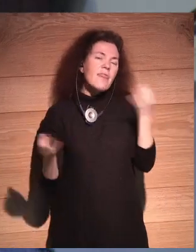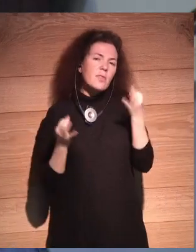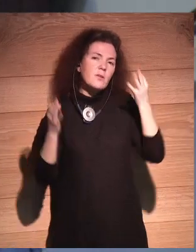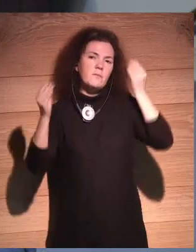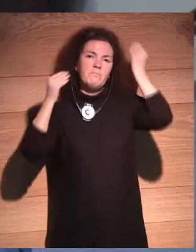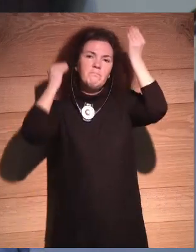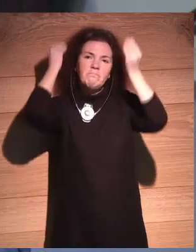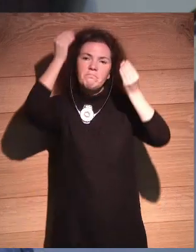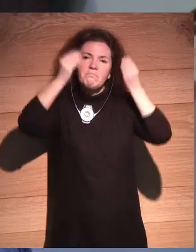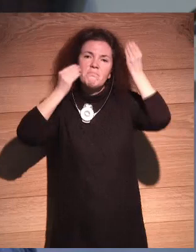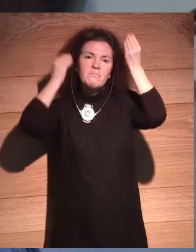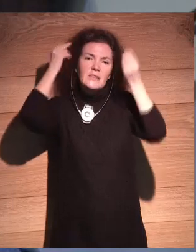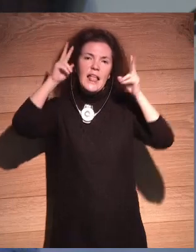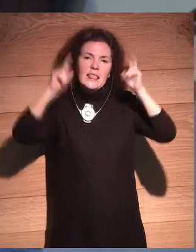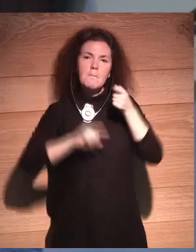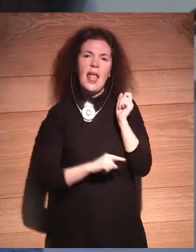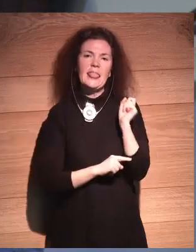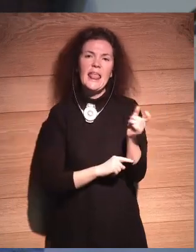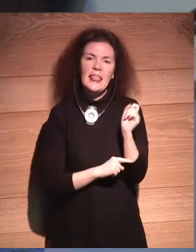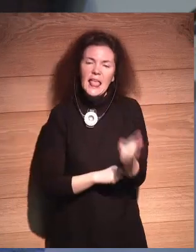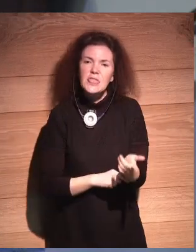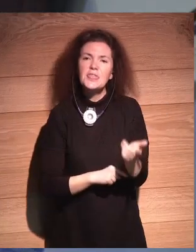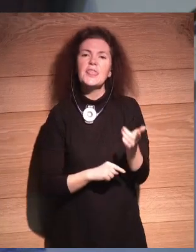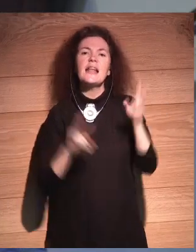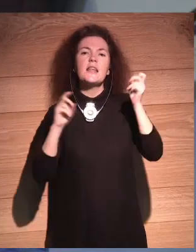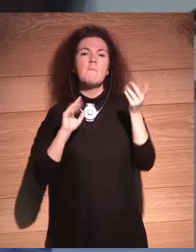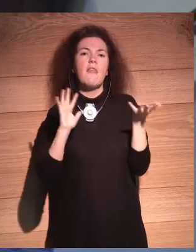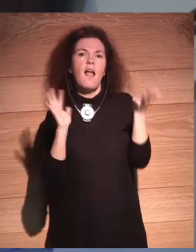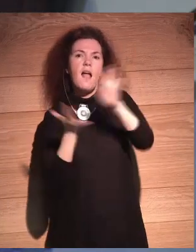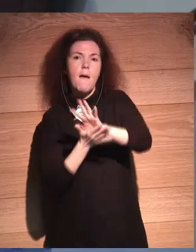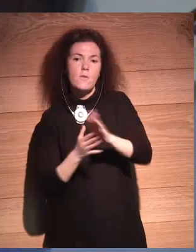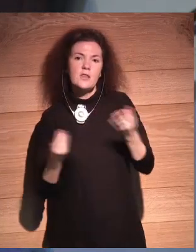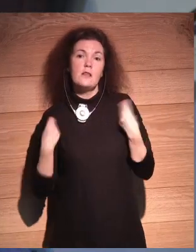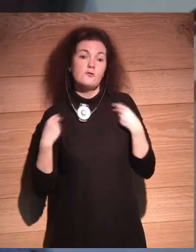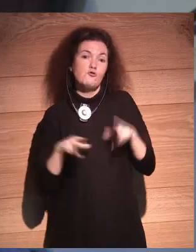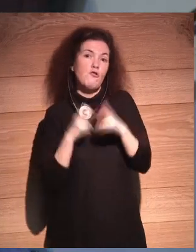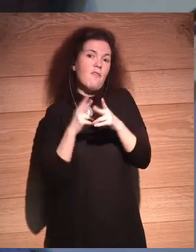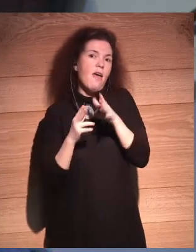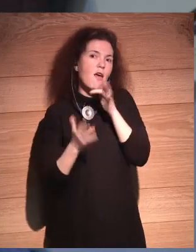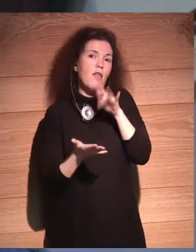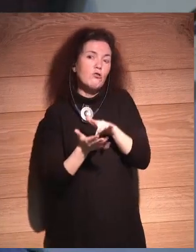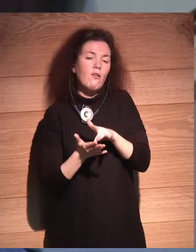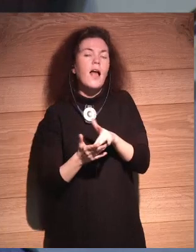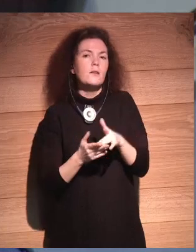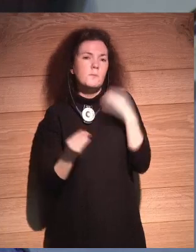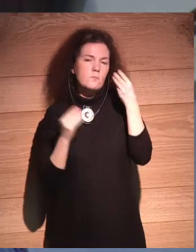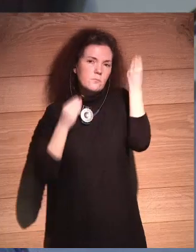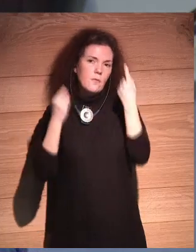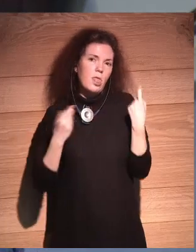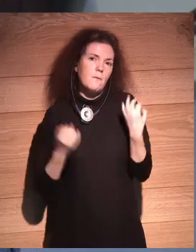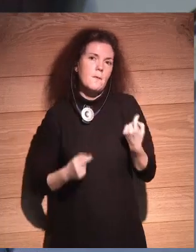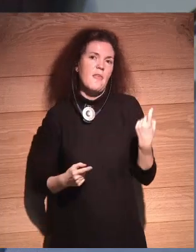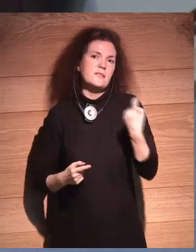reflexionar sobre las tendencias y sobre los cambios que vive nuestra sociedad es cada vez más necesaria, y de